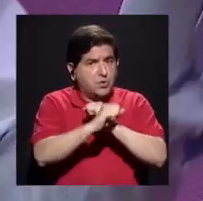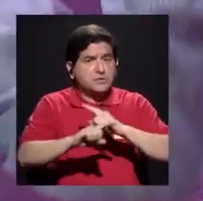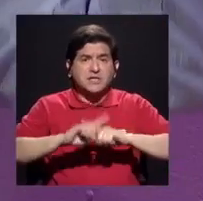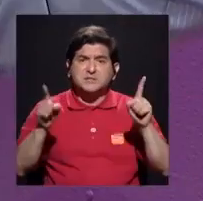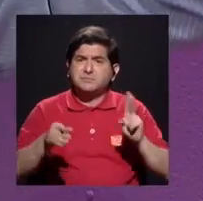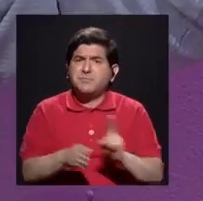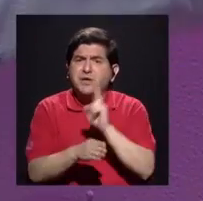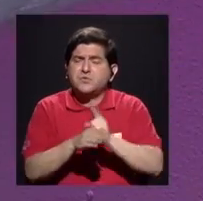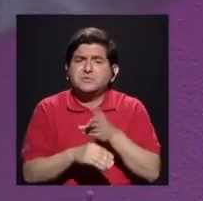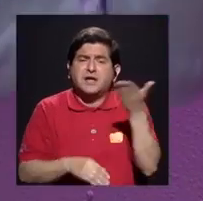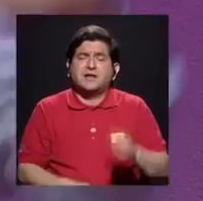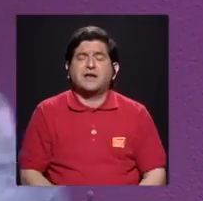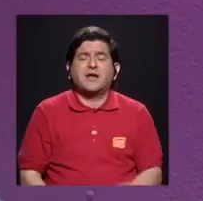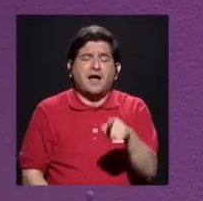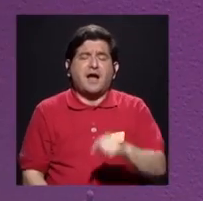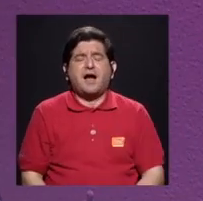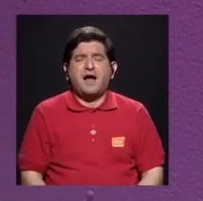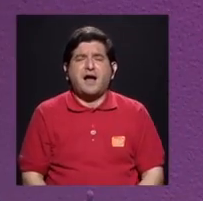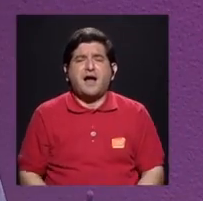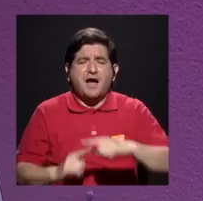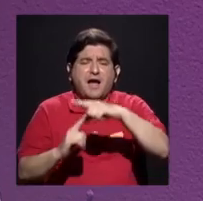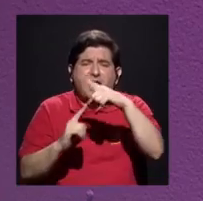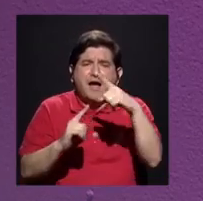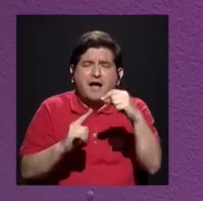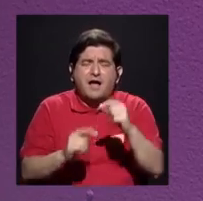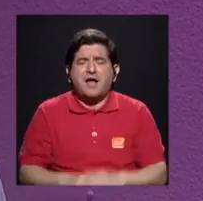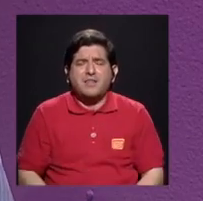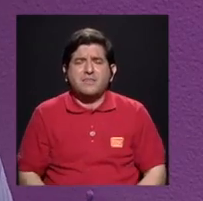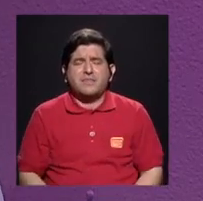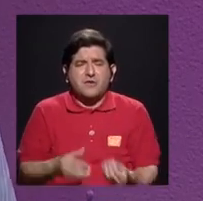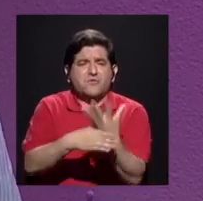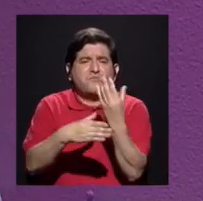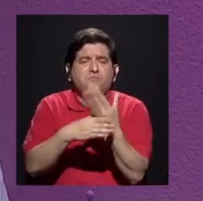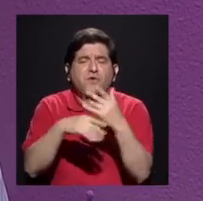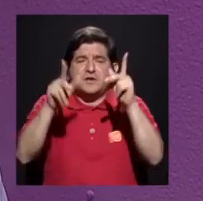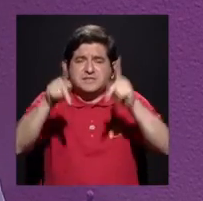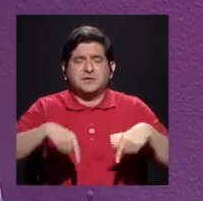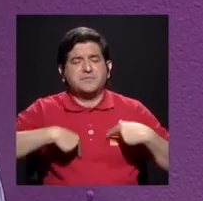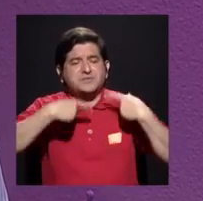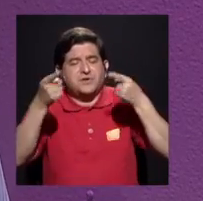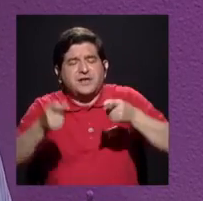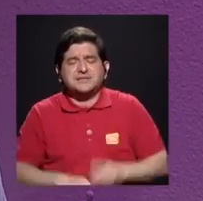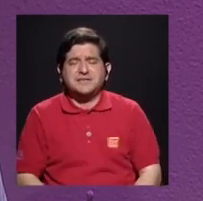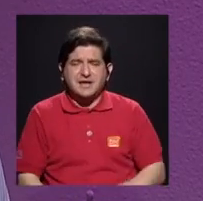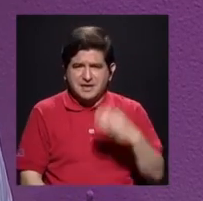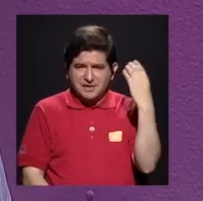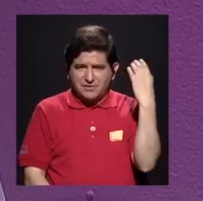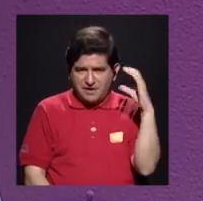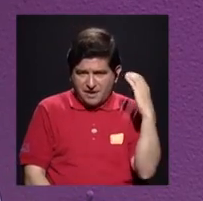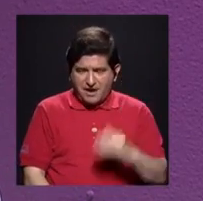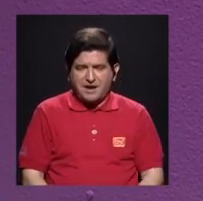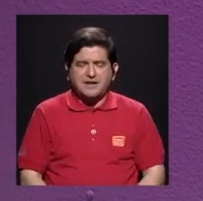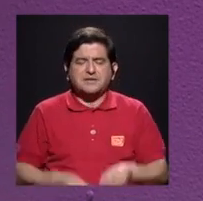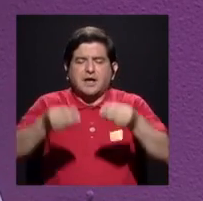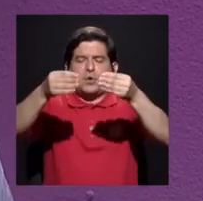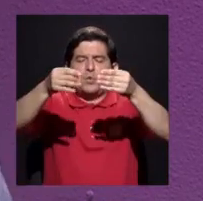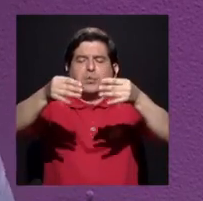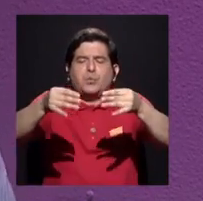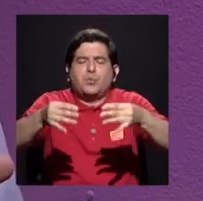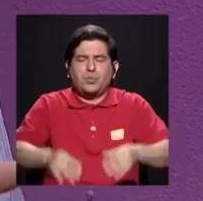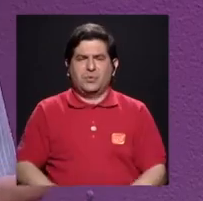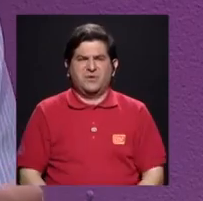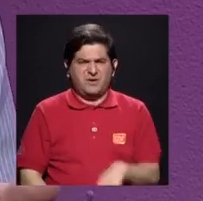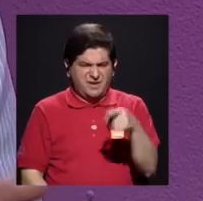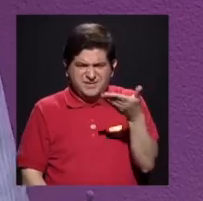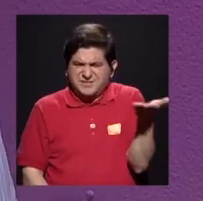lo utilizaron para tirar pétalos a luz al romero esqueda para cartago es el tipo de cosas verdad que uno se pregunta y para que